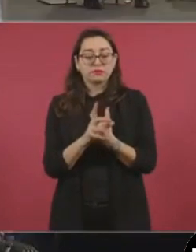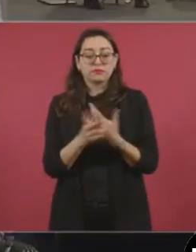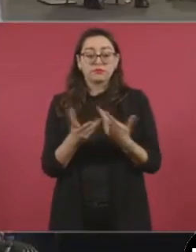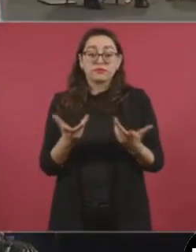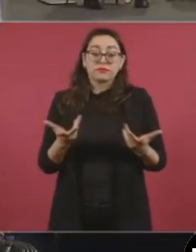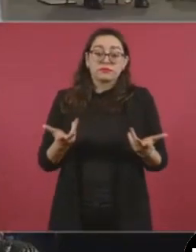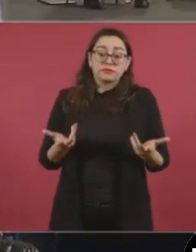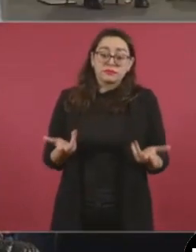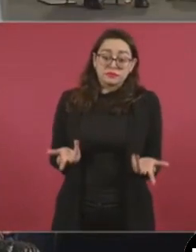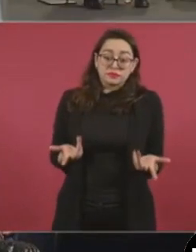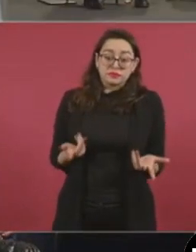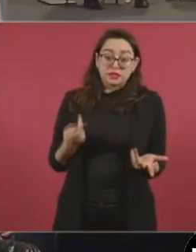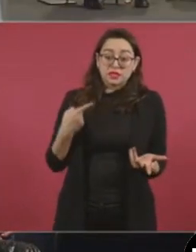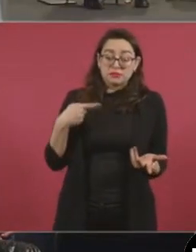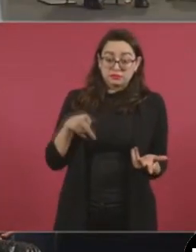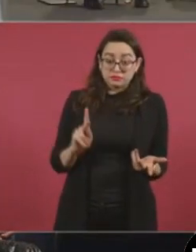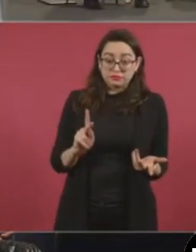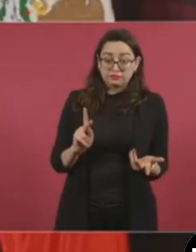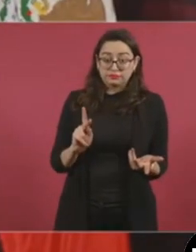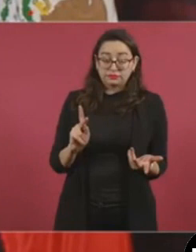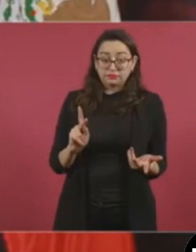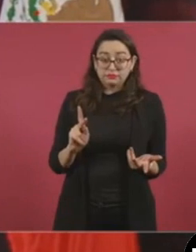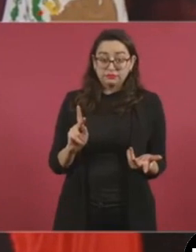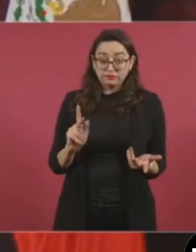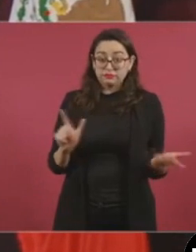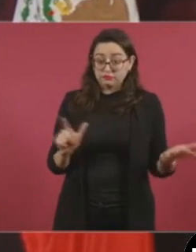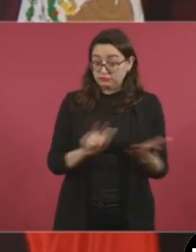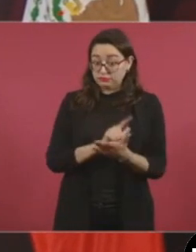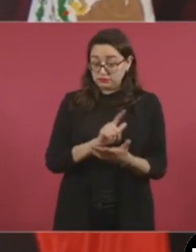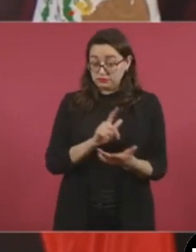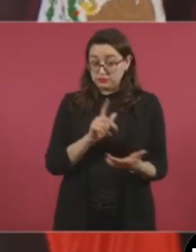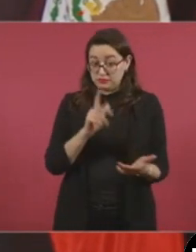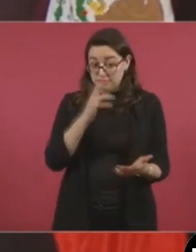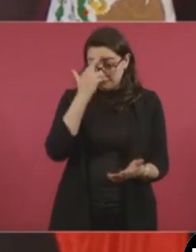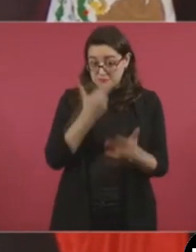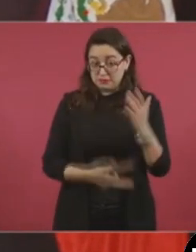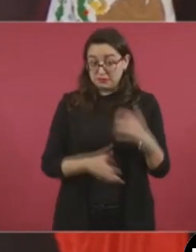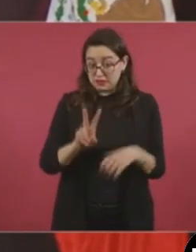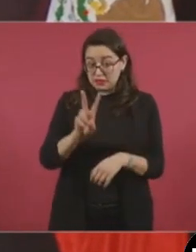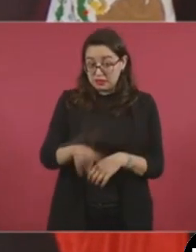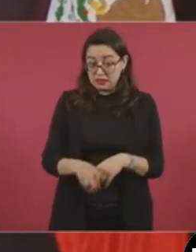Como se trata de un crimen que dañó mucho al país